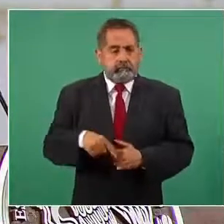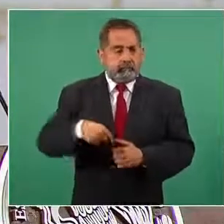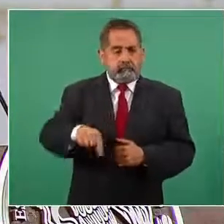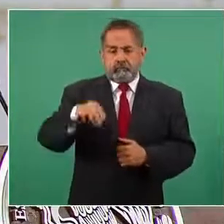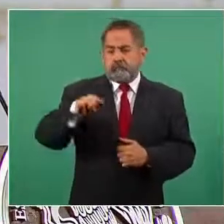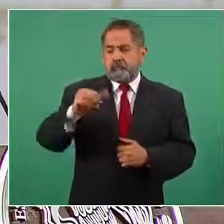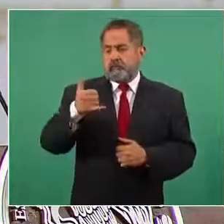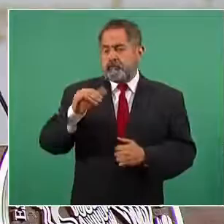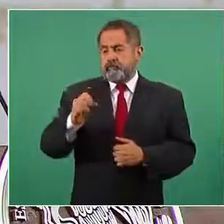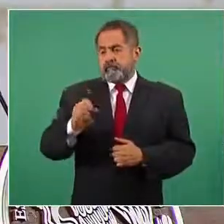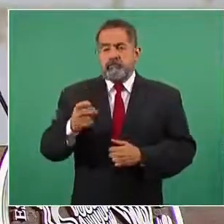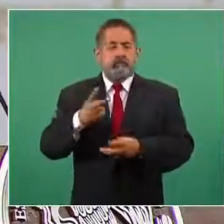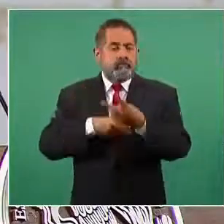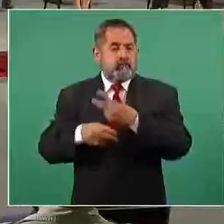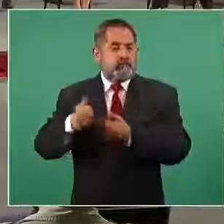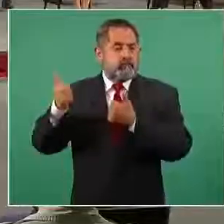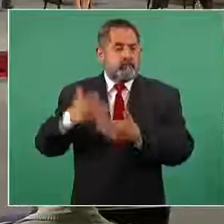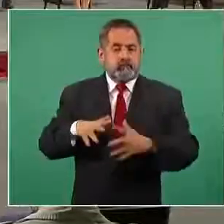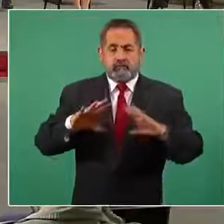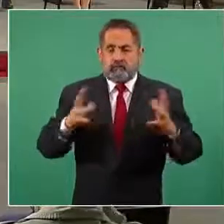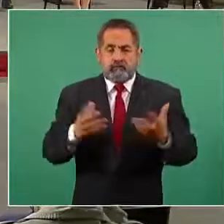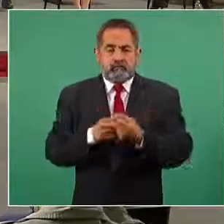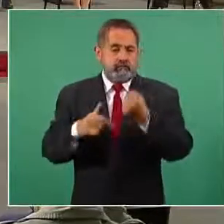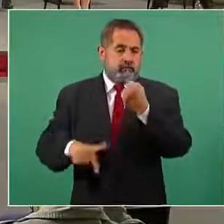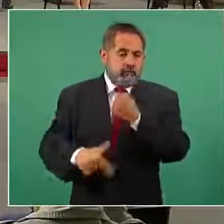la llegada mínima de